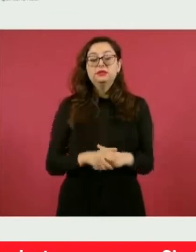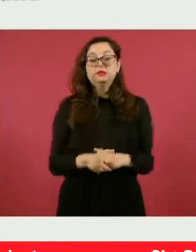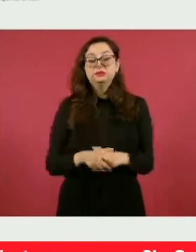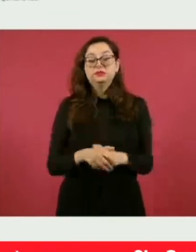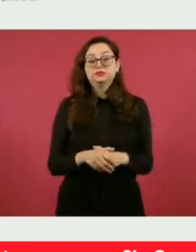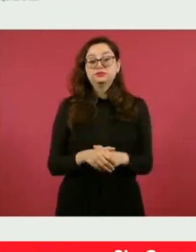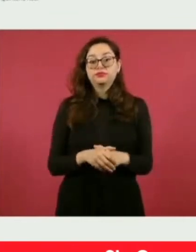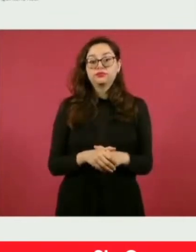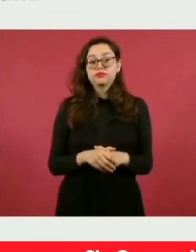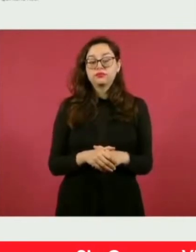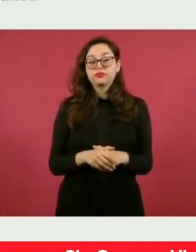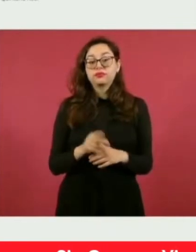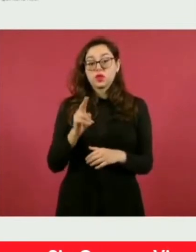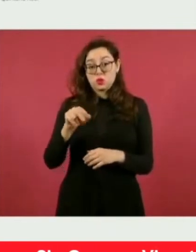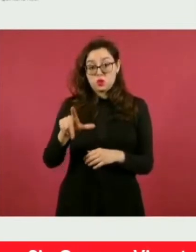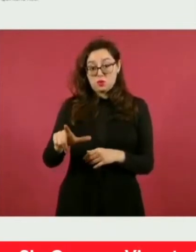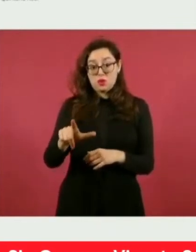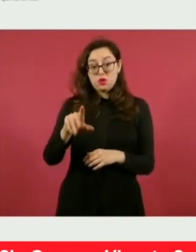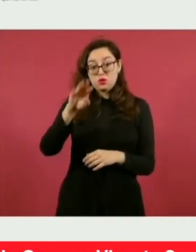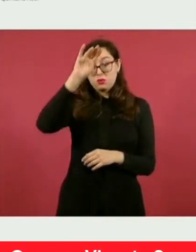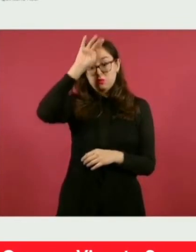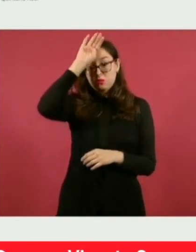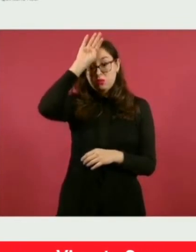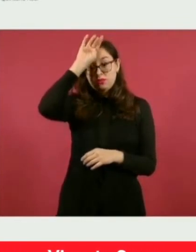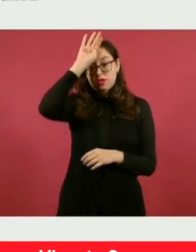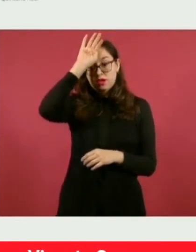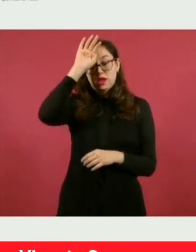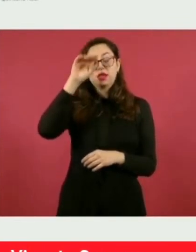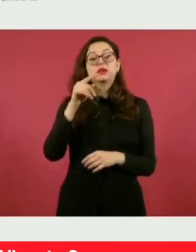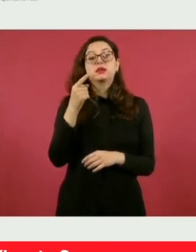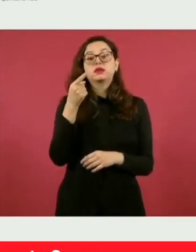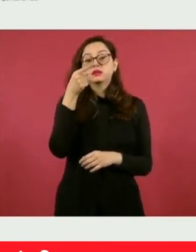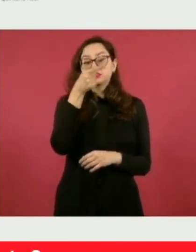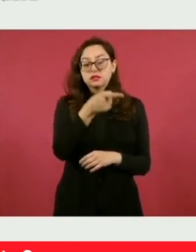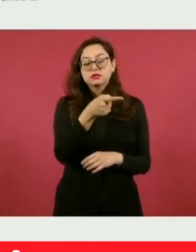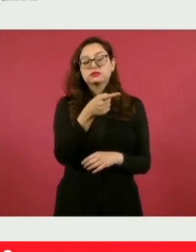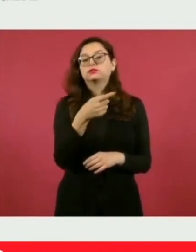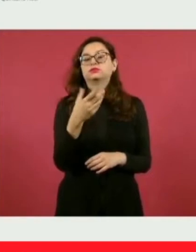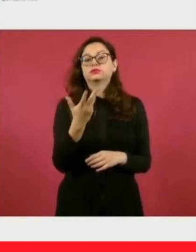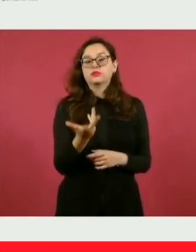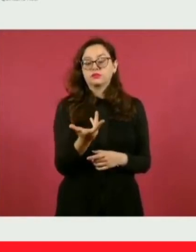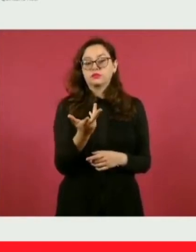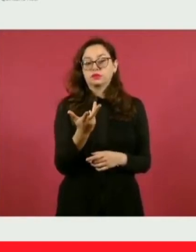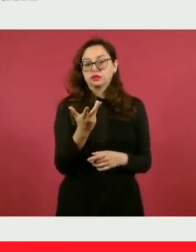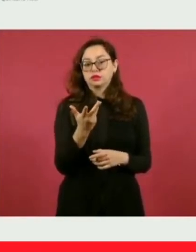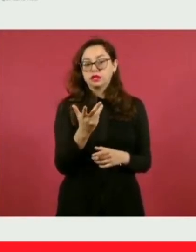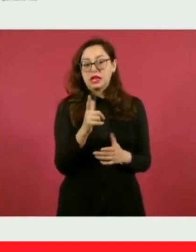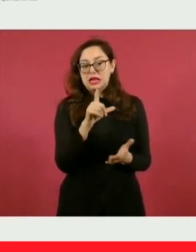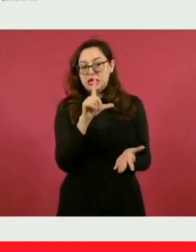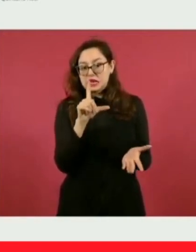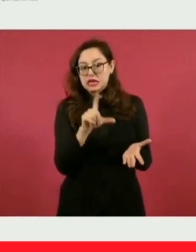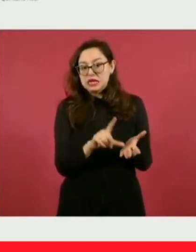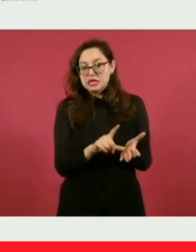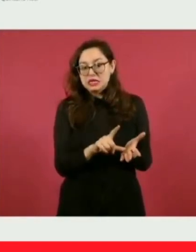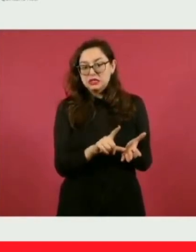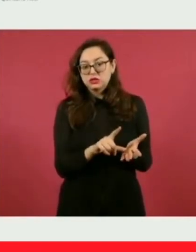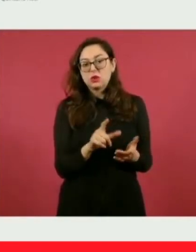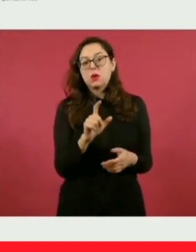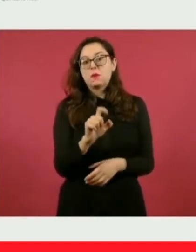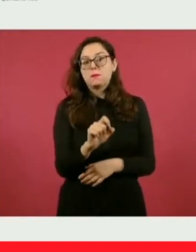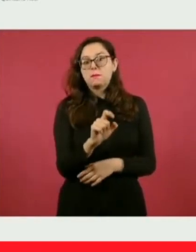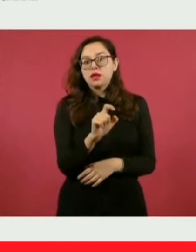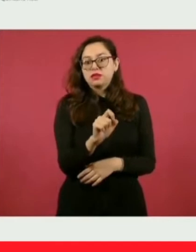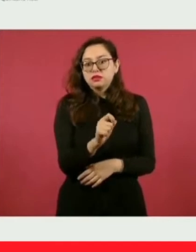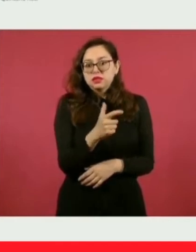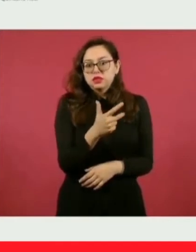Nuevo León, Servicio Cumbrex, una franquicia de Pemex, con el precio promedio por litro de la premium en